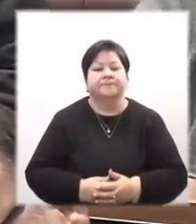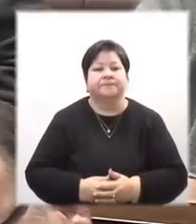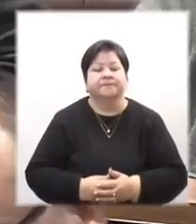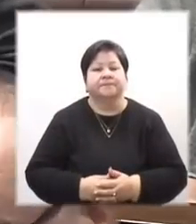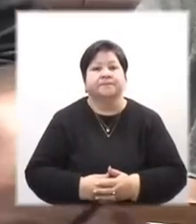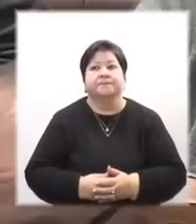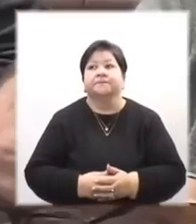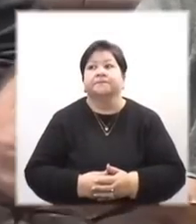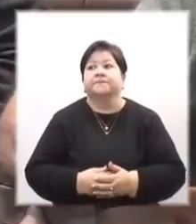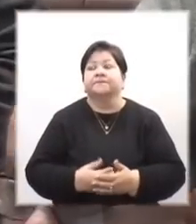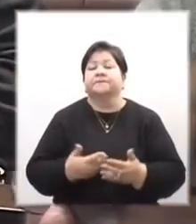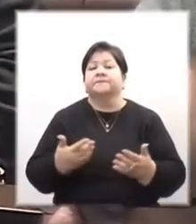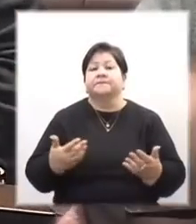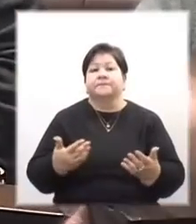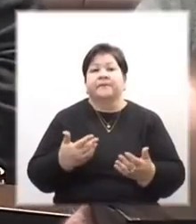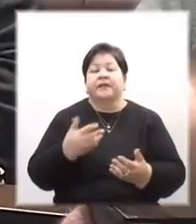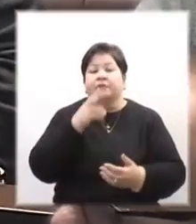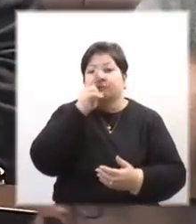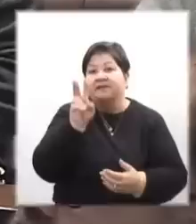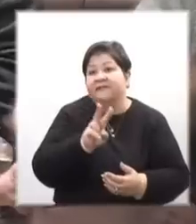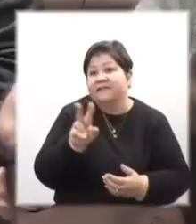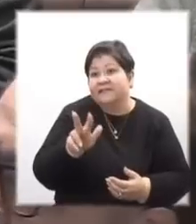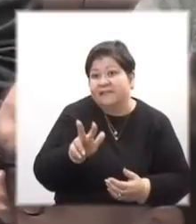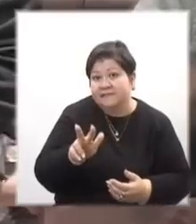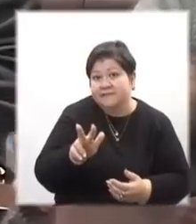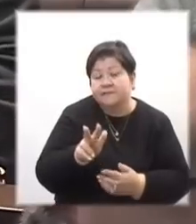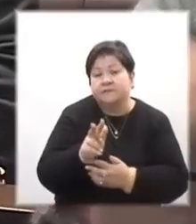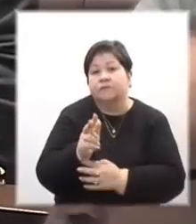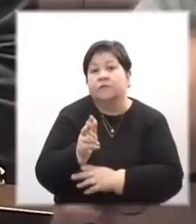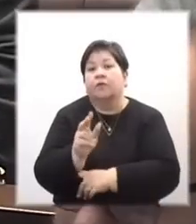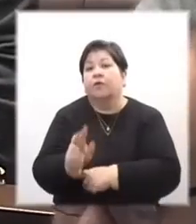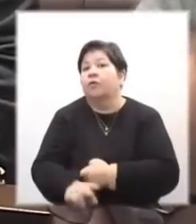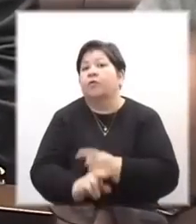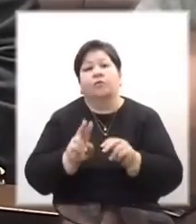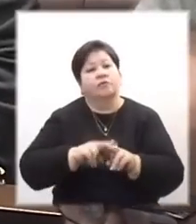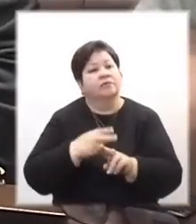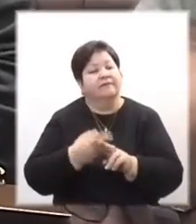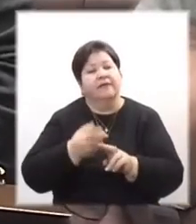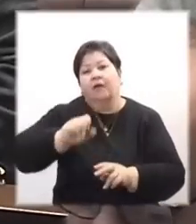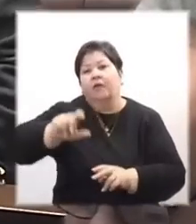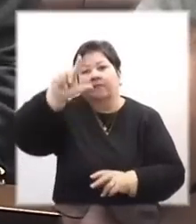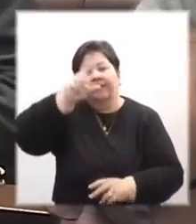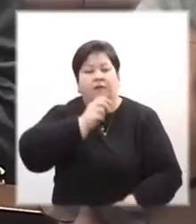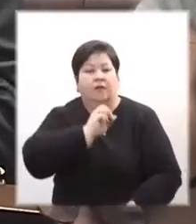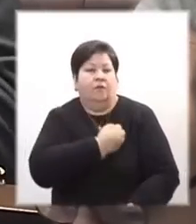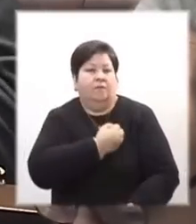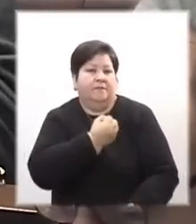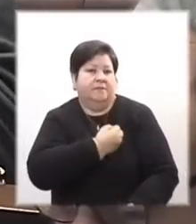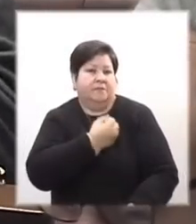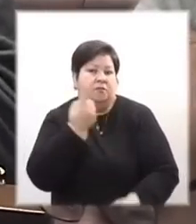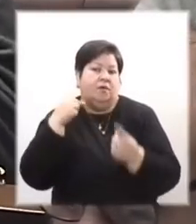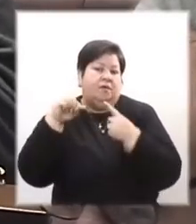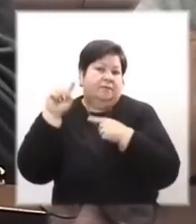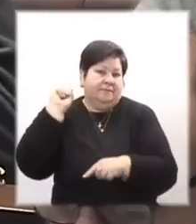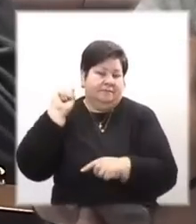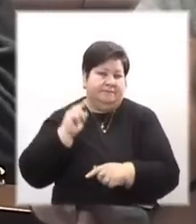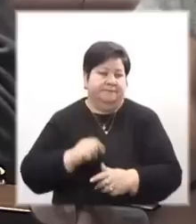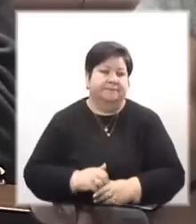Nosotros entendemos que como vamos en el 2023, vamos nuevamente a aumentar los homicidios del año anterior.